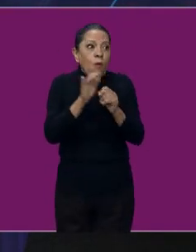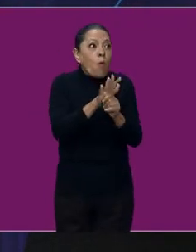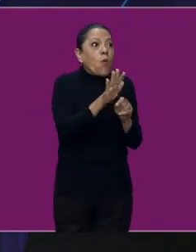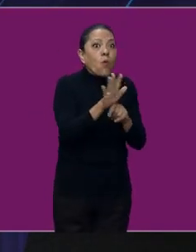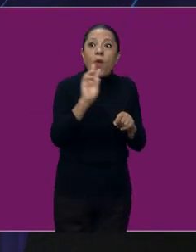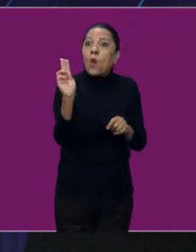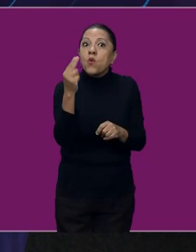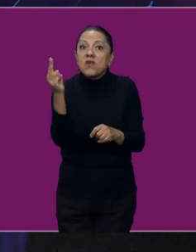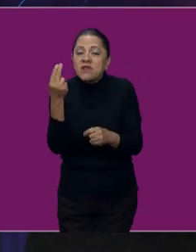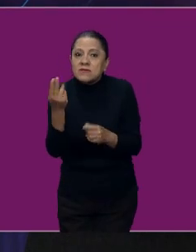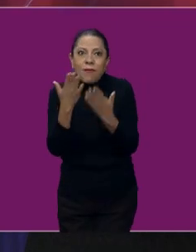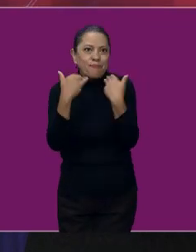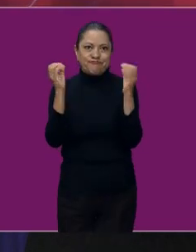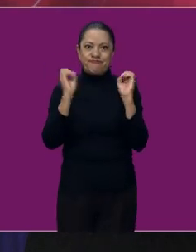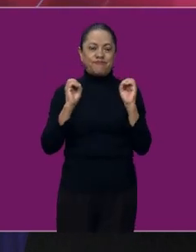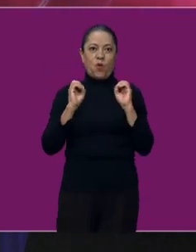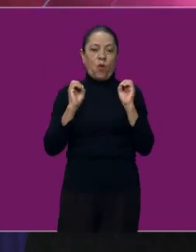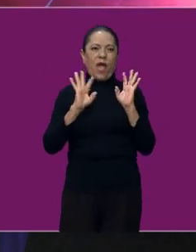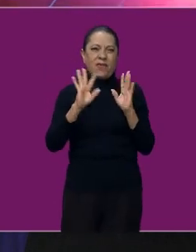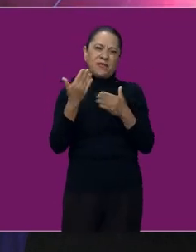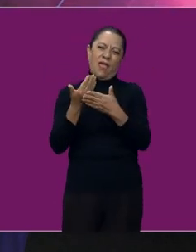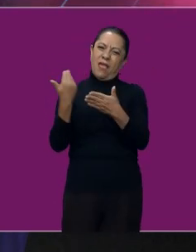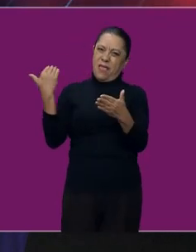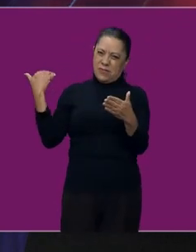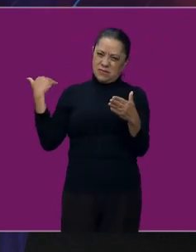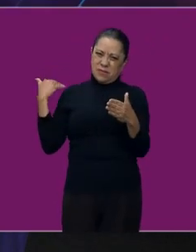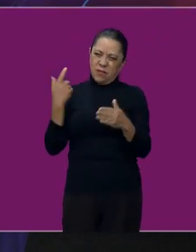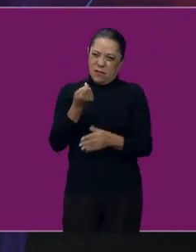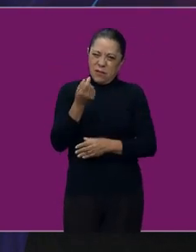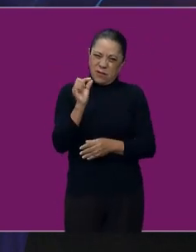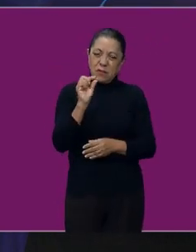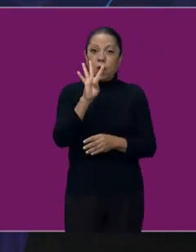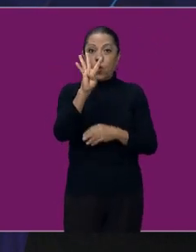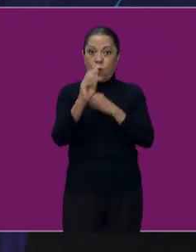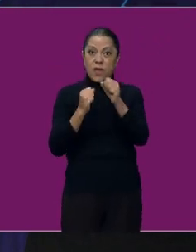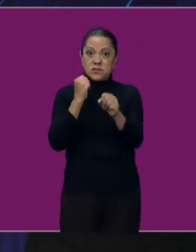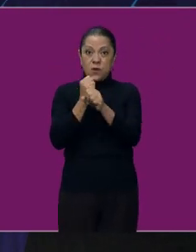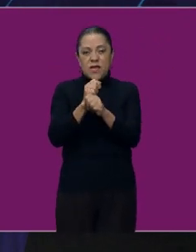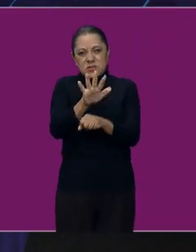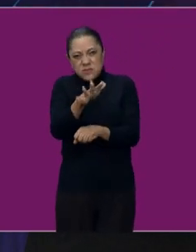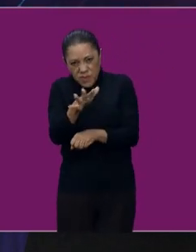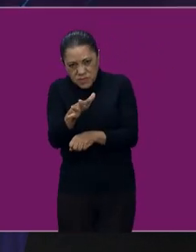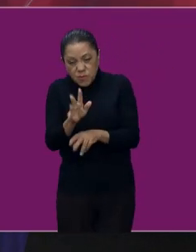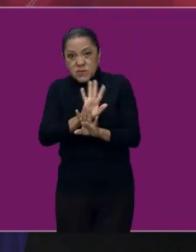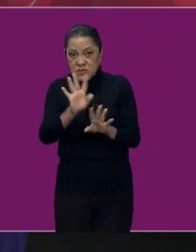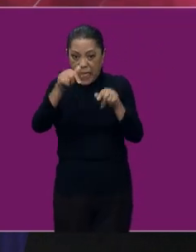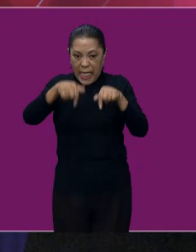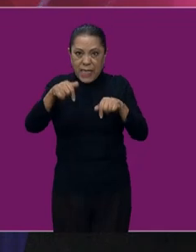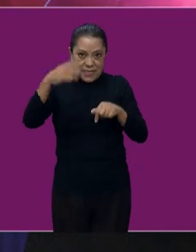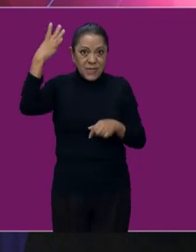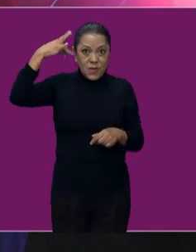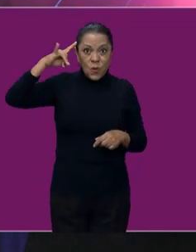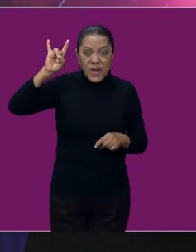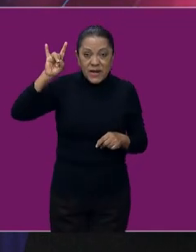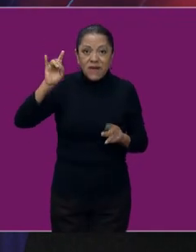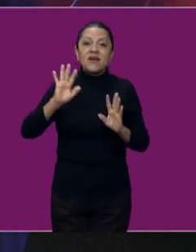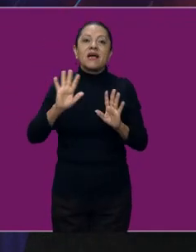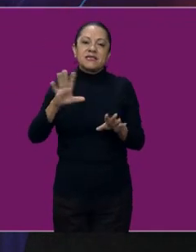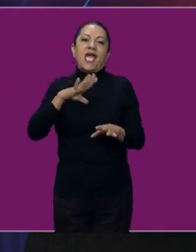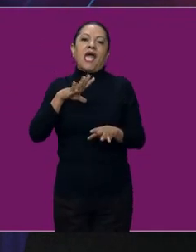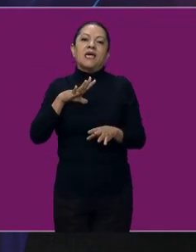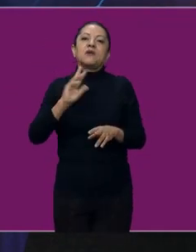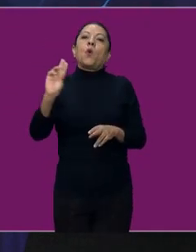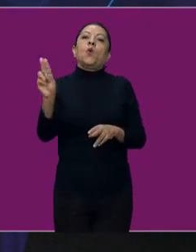carrera no la había hace poco bueno hace cuatro años aproximadamente aquí en cuernavaca está la